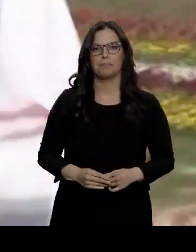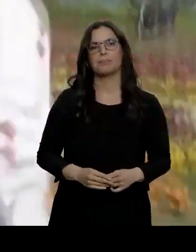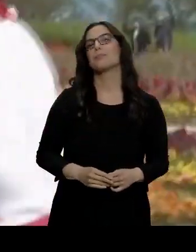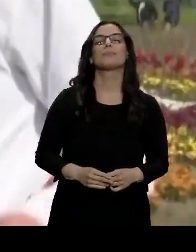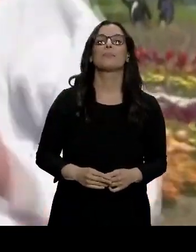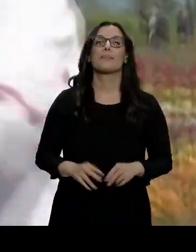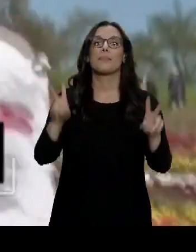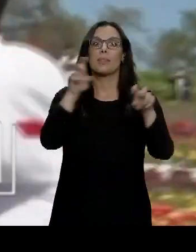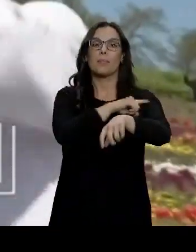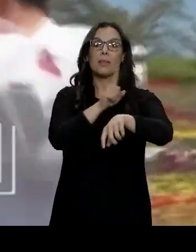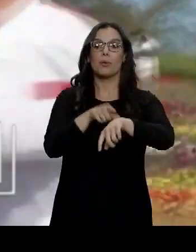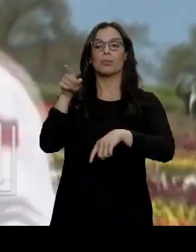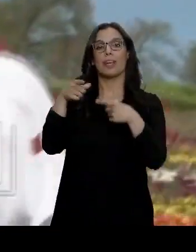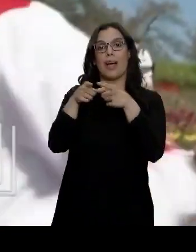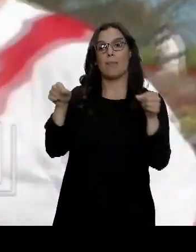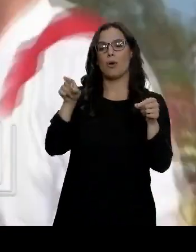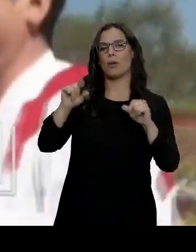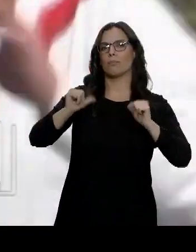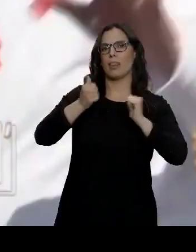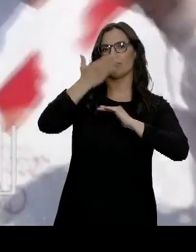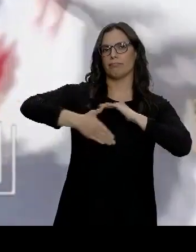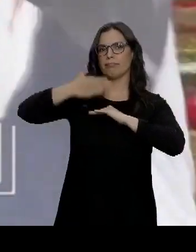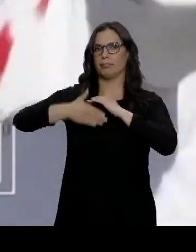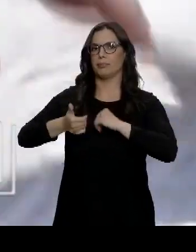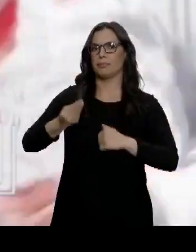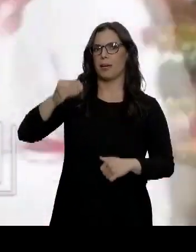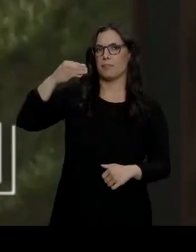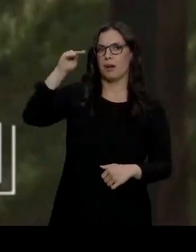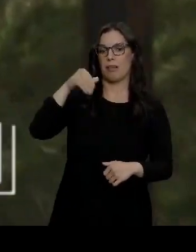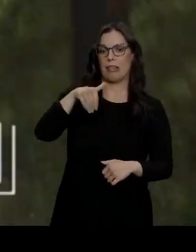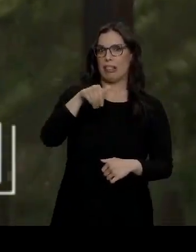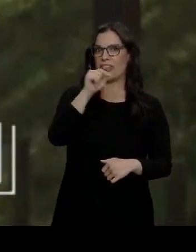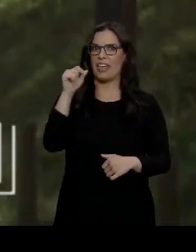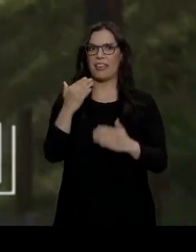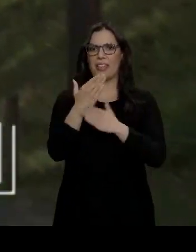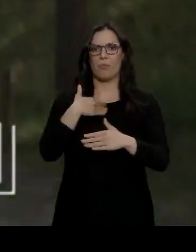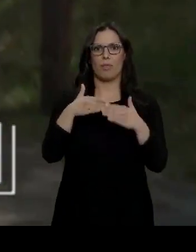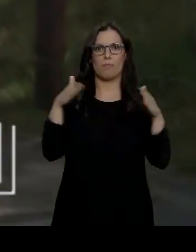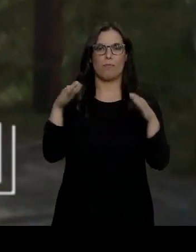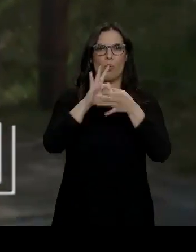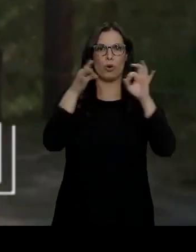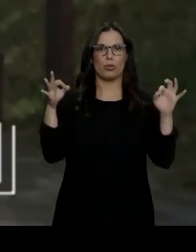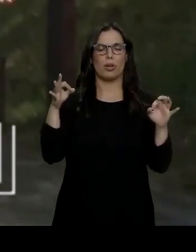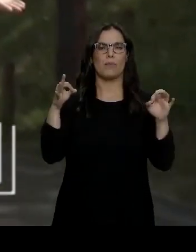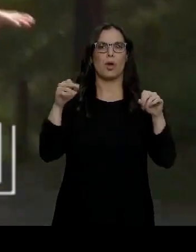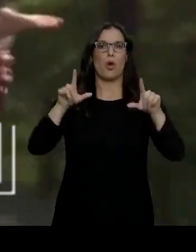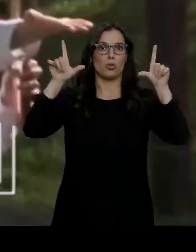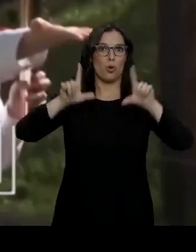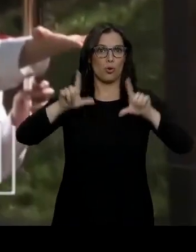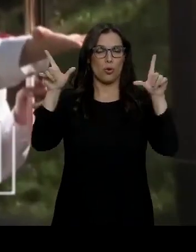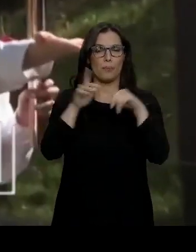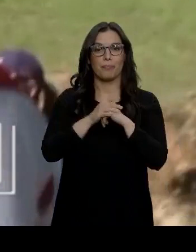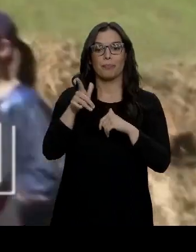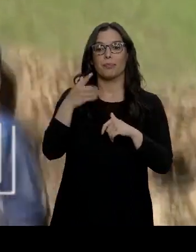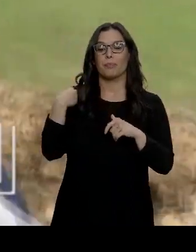Y en deportes, Japón aumenta las restricciones a poco más de 100 días para el inicio de los Juegos de Tokio. La organización modifica el relevo